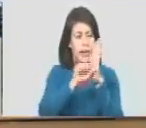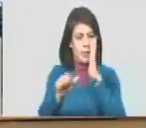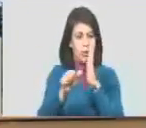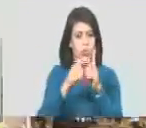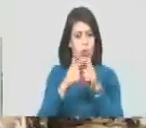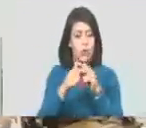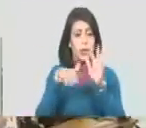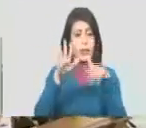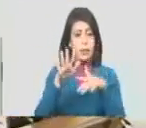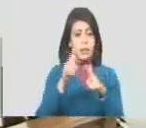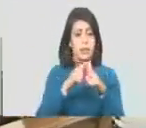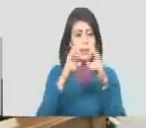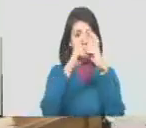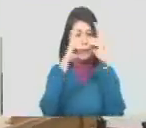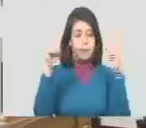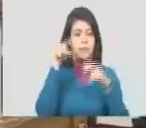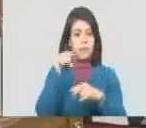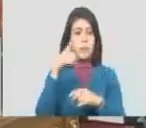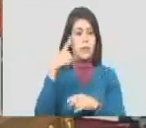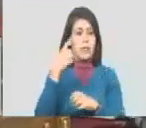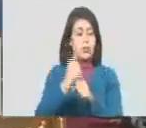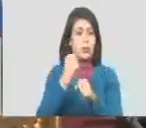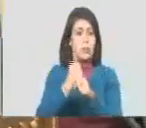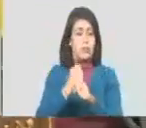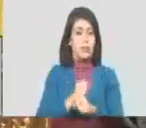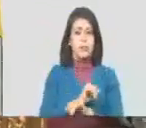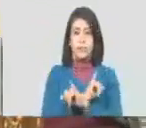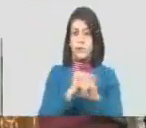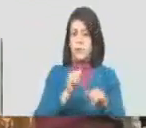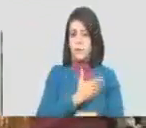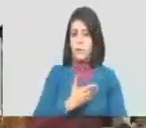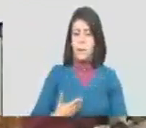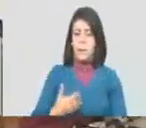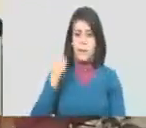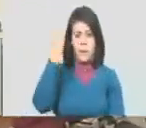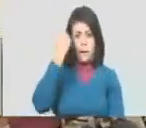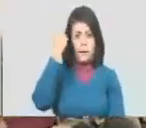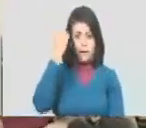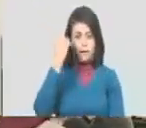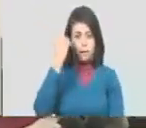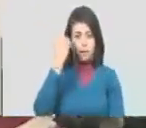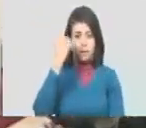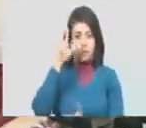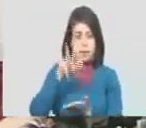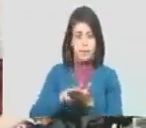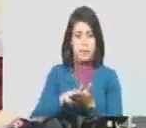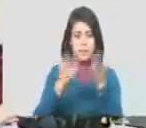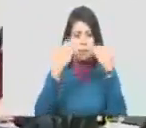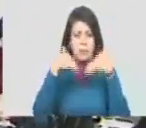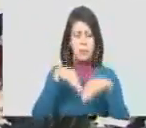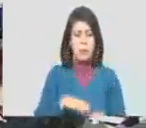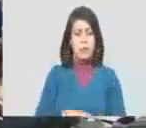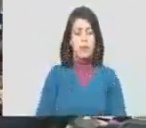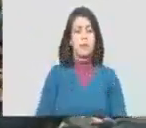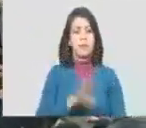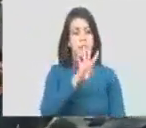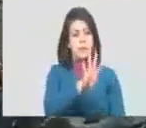de la siguiente manera. Epígrafe, derecho al trabajo. Es todo, presidente. En consideración el epígrafe. Aprobado.